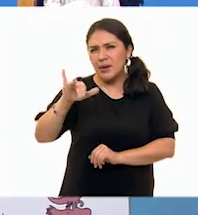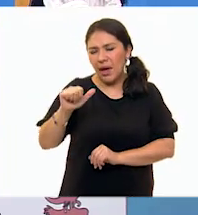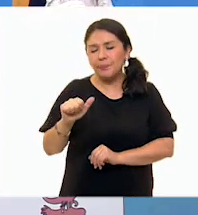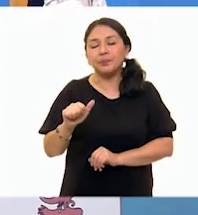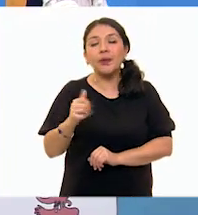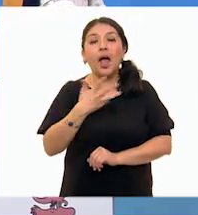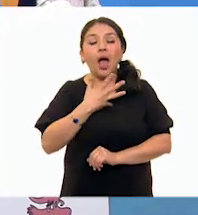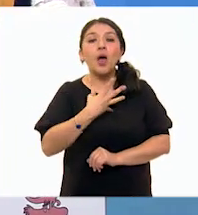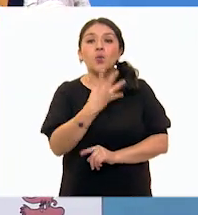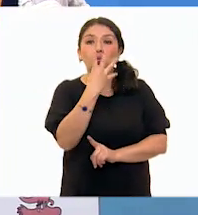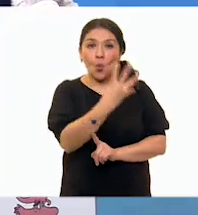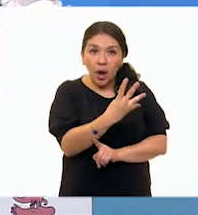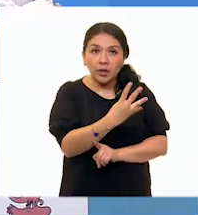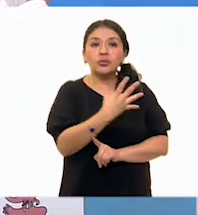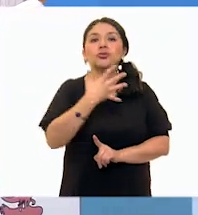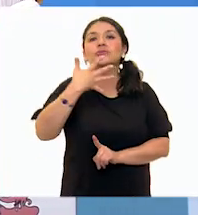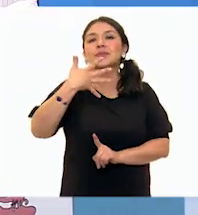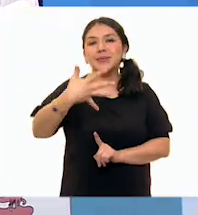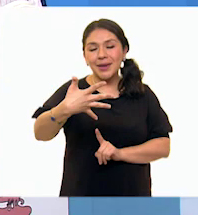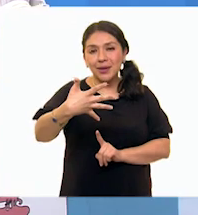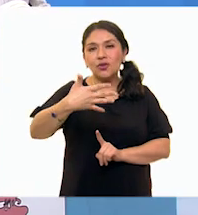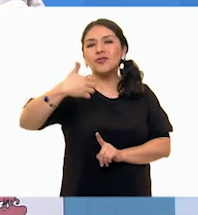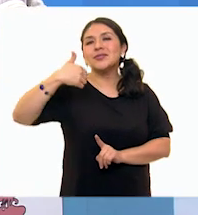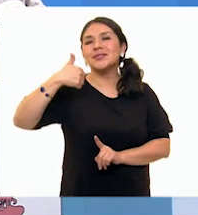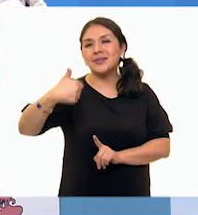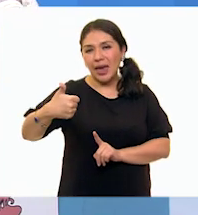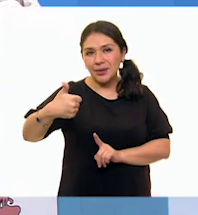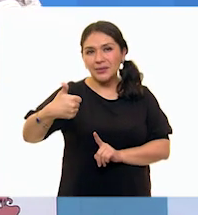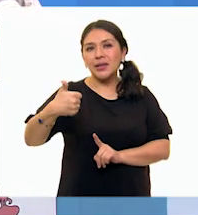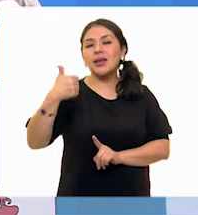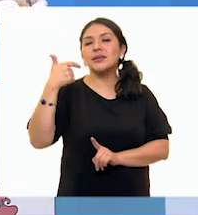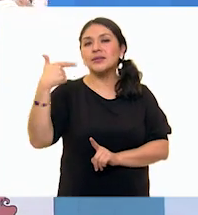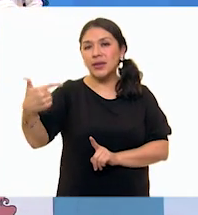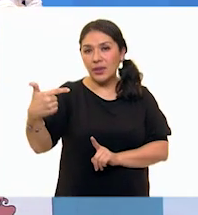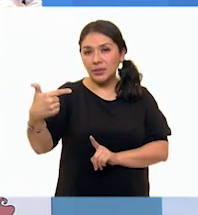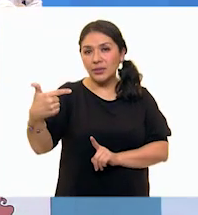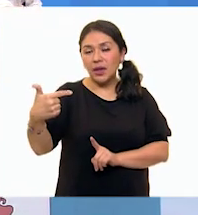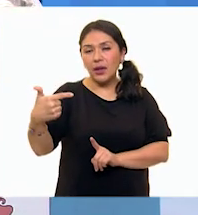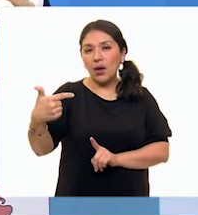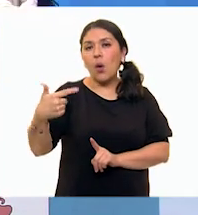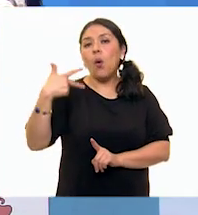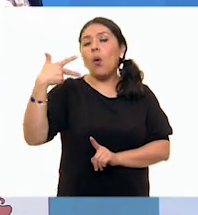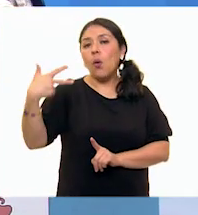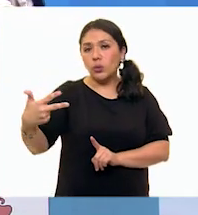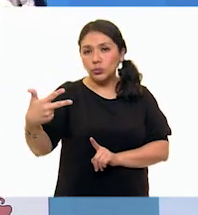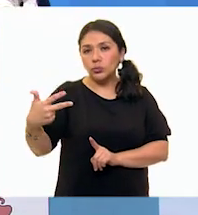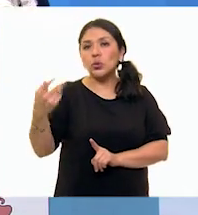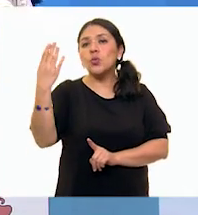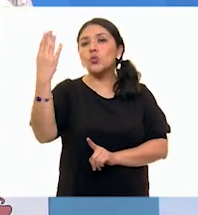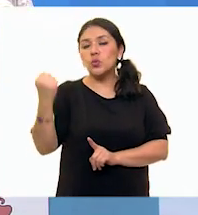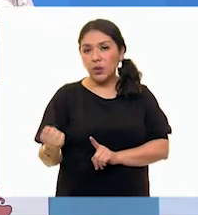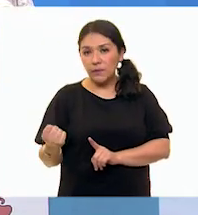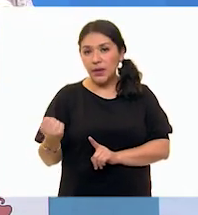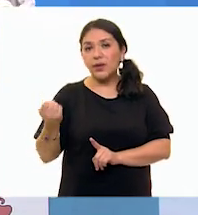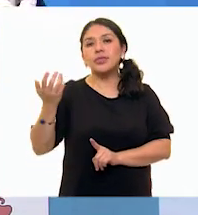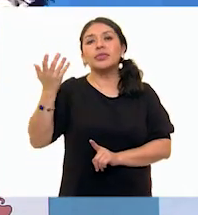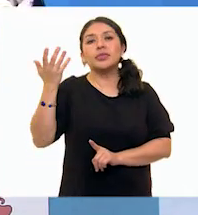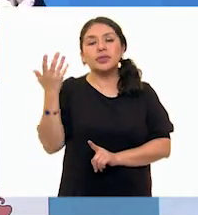4, 5, 6, 7, 8,